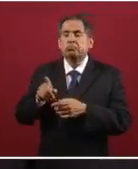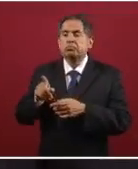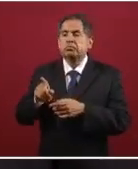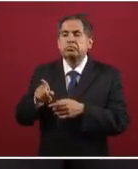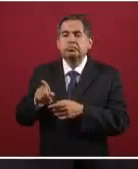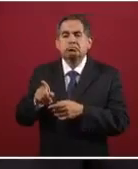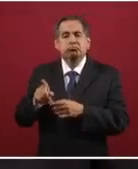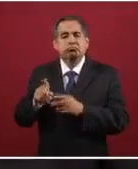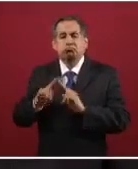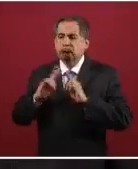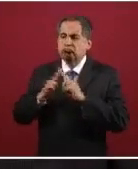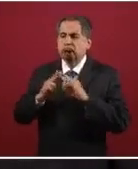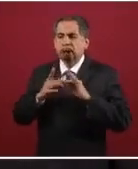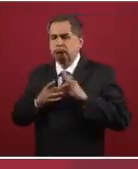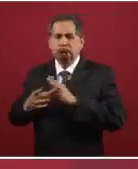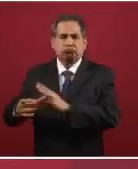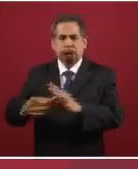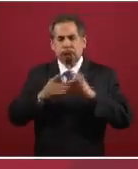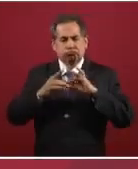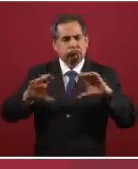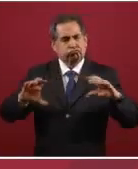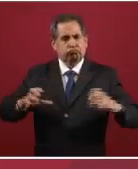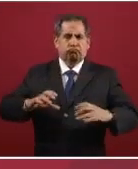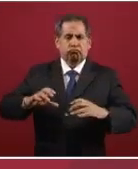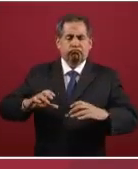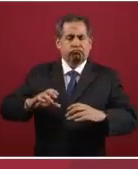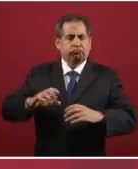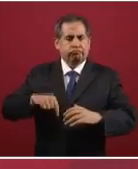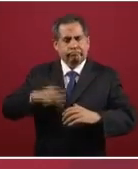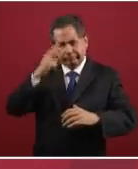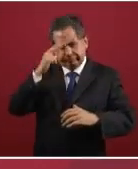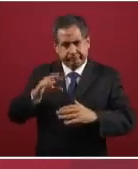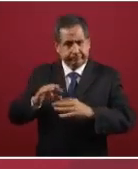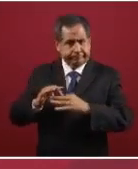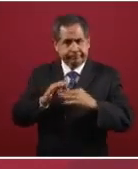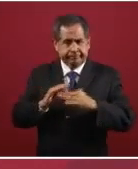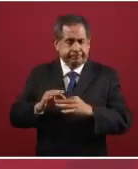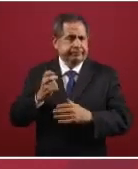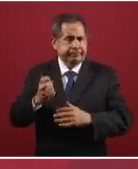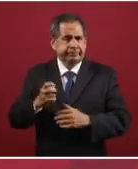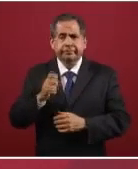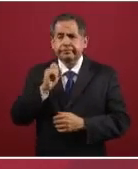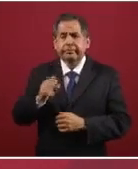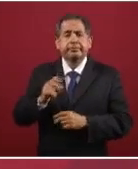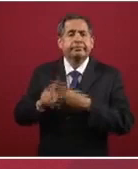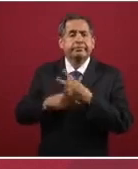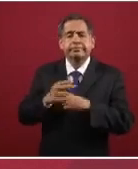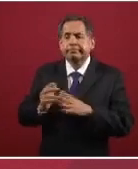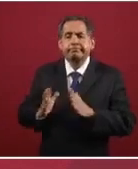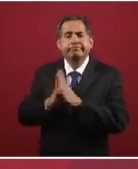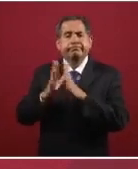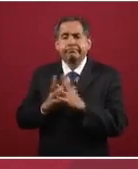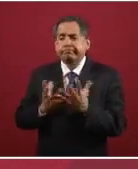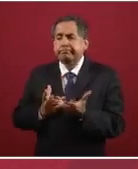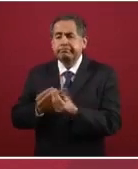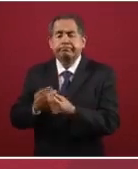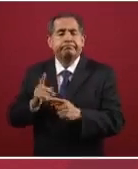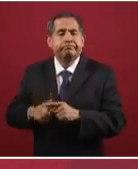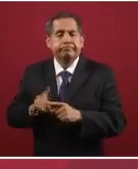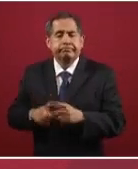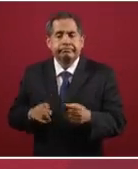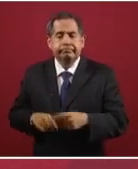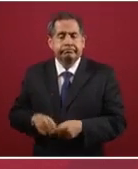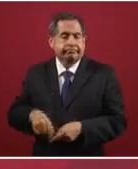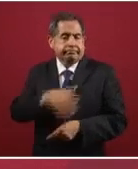de unidad nacional y participaron el